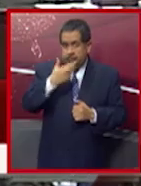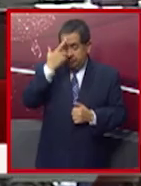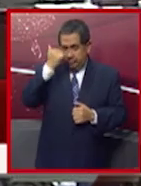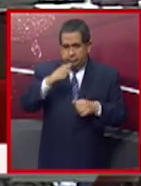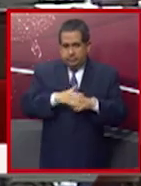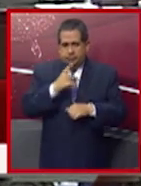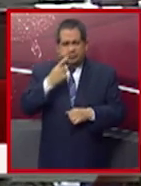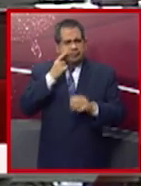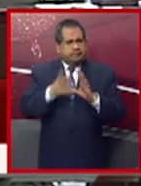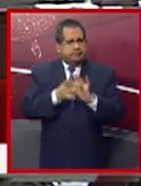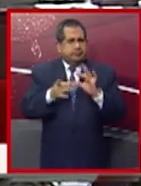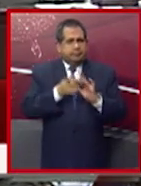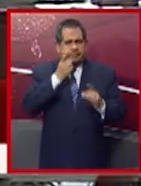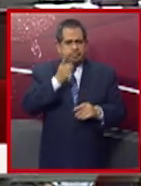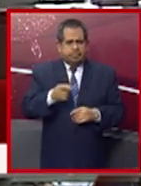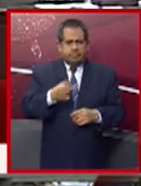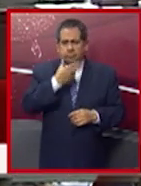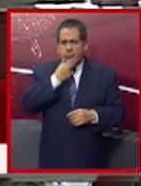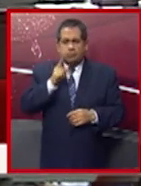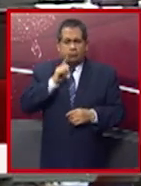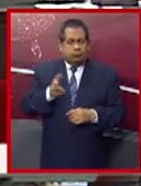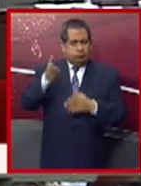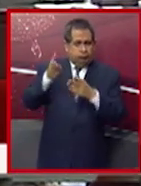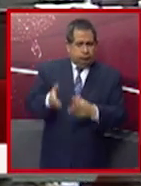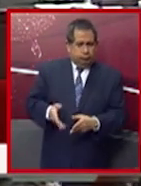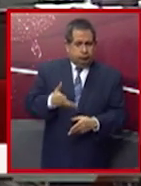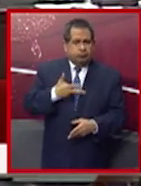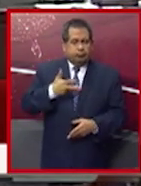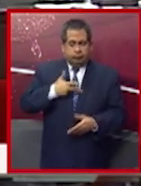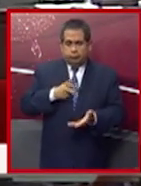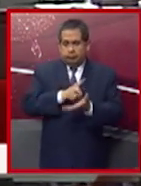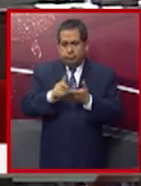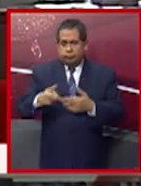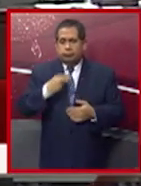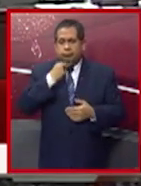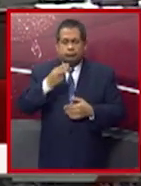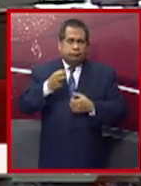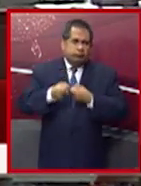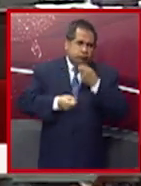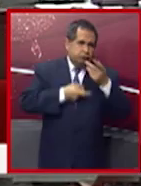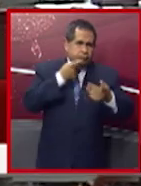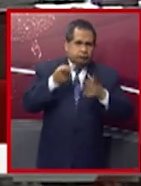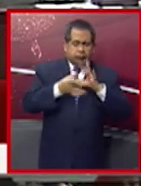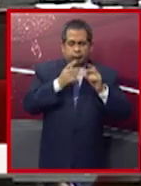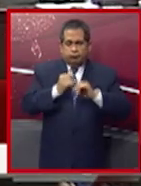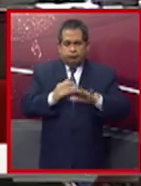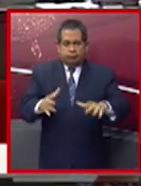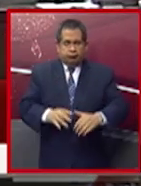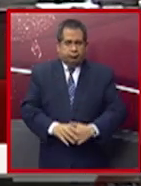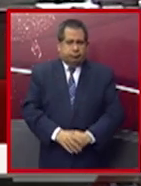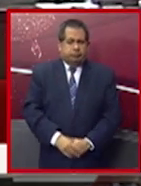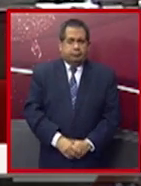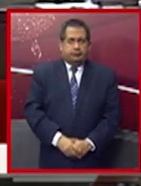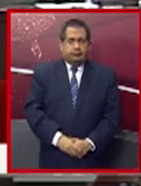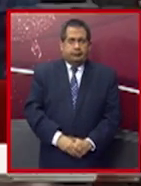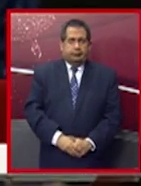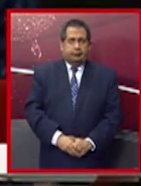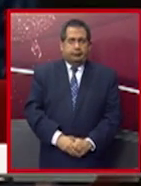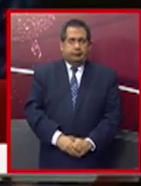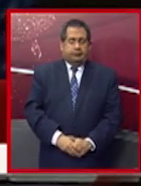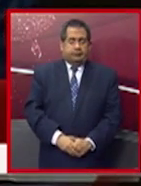dictamen. También ahí se señala que el diputado o diputada iniciante tendrán derecho a voz con la finalidad de ampliar la información. Gracias, presidente.